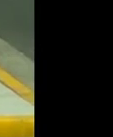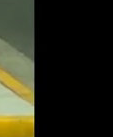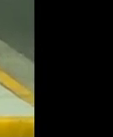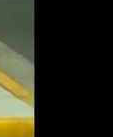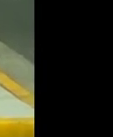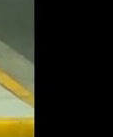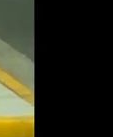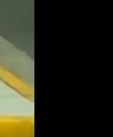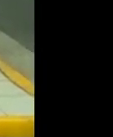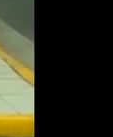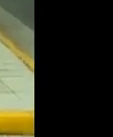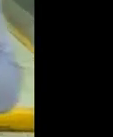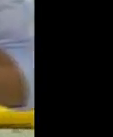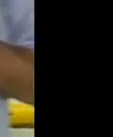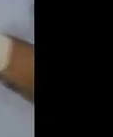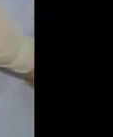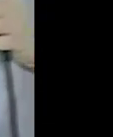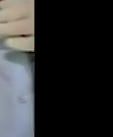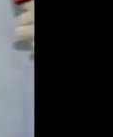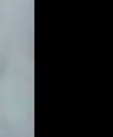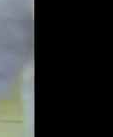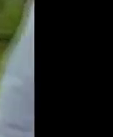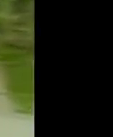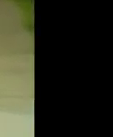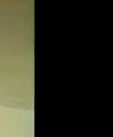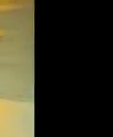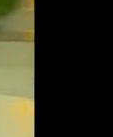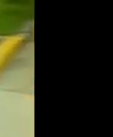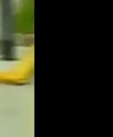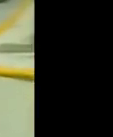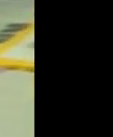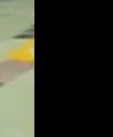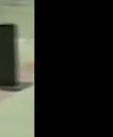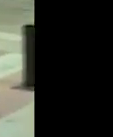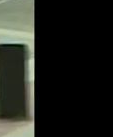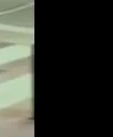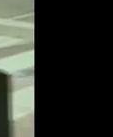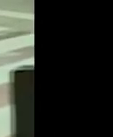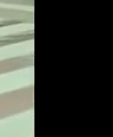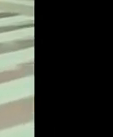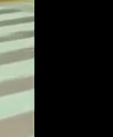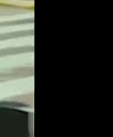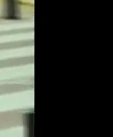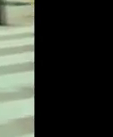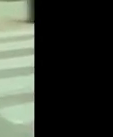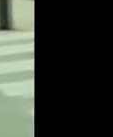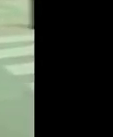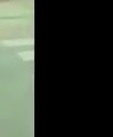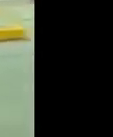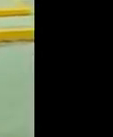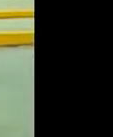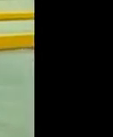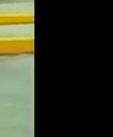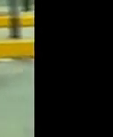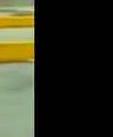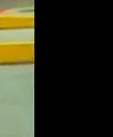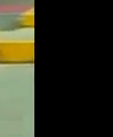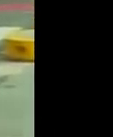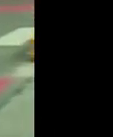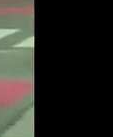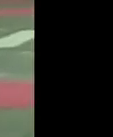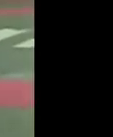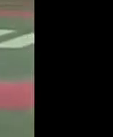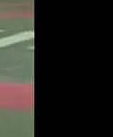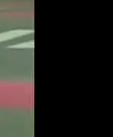Aires y lo que vemos es la postal que podemos ver ahora. Una ciudad prácticamente vacía. Te diría que el lugar donde más movimiento vimos es